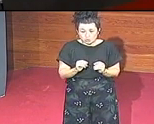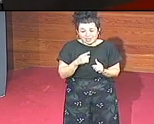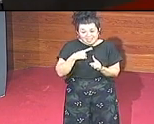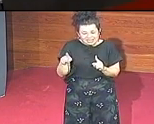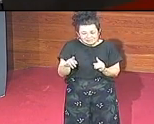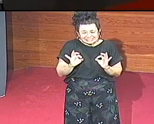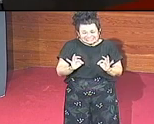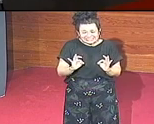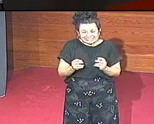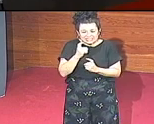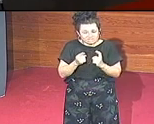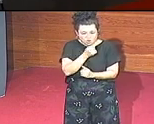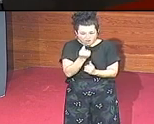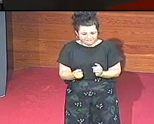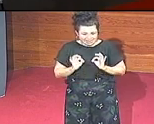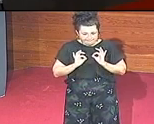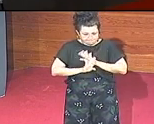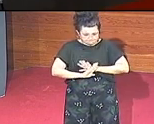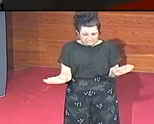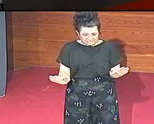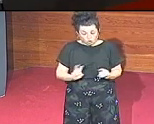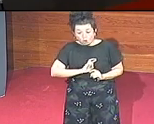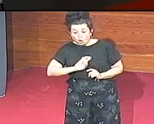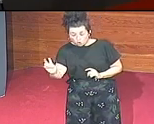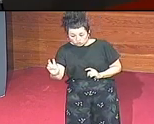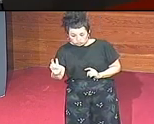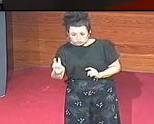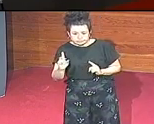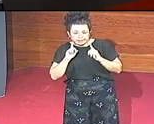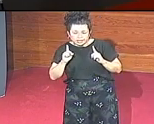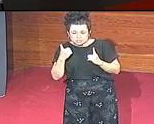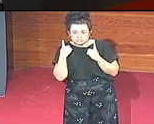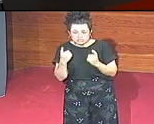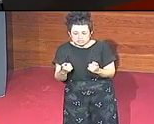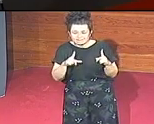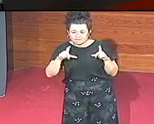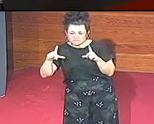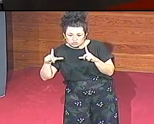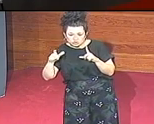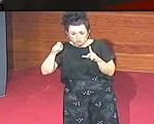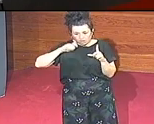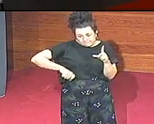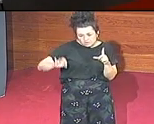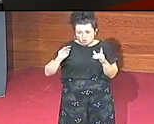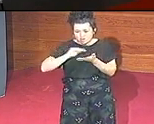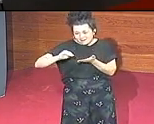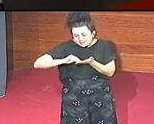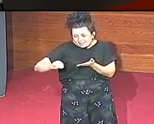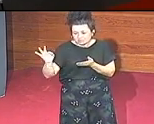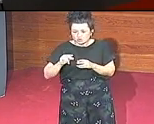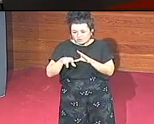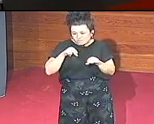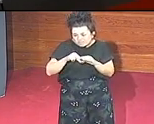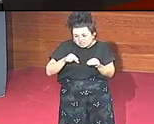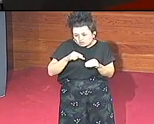infografía en otras ocasiones sí que necesitamos la ayuda del último redactor o de un fotógrafo de la editoria de vídeo pero en estos casos